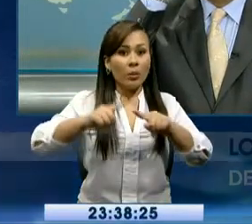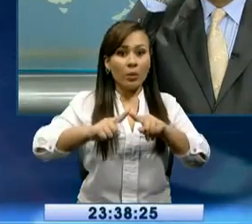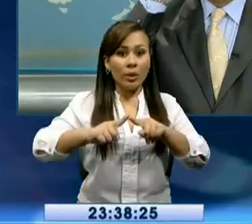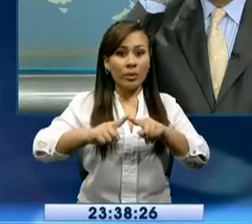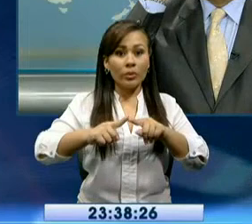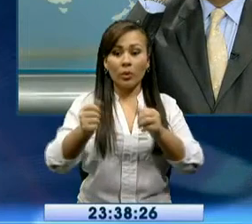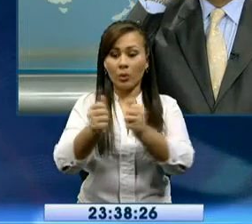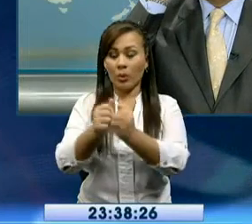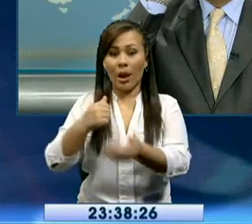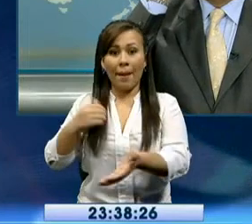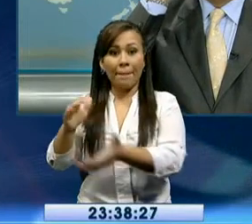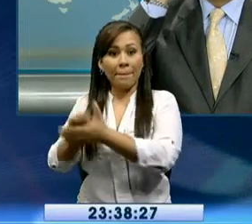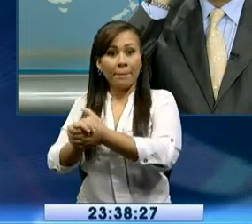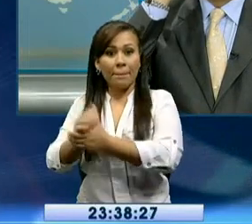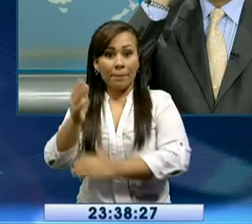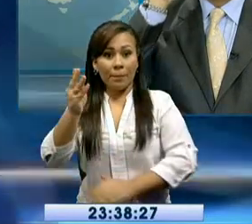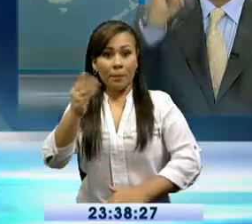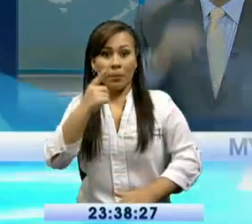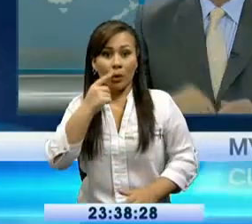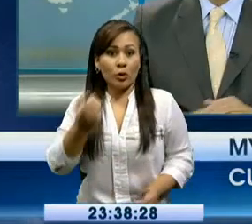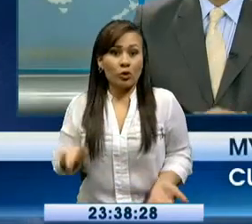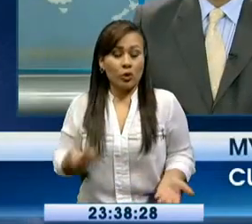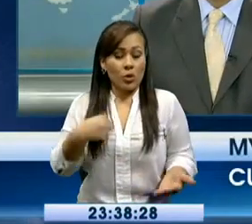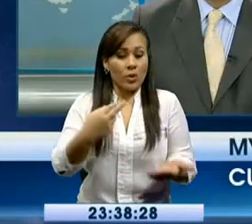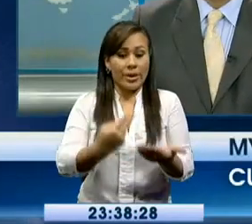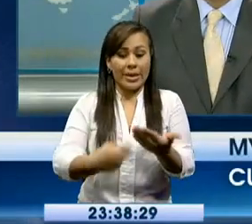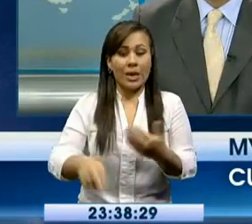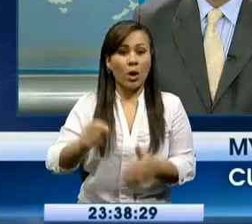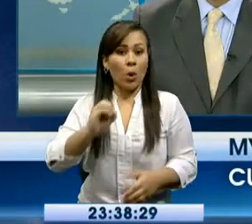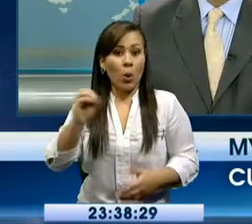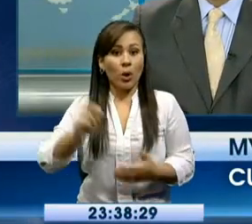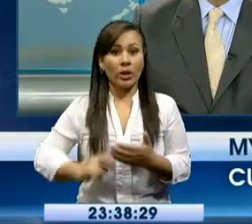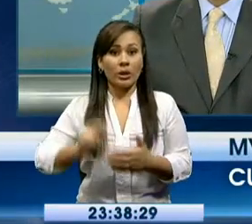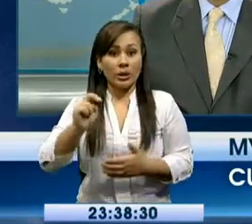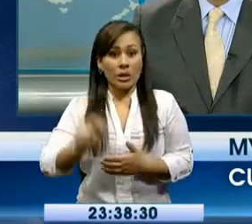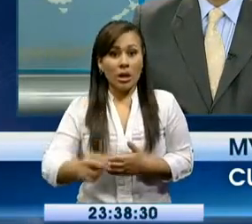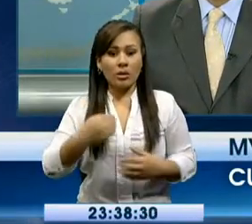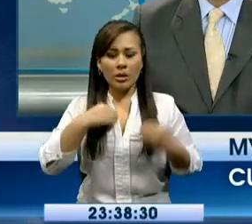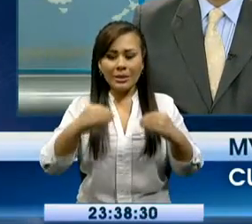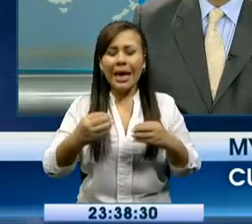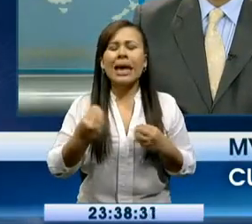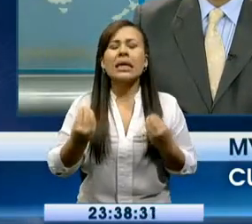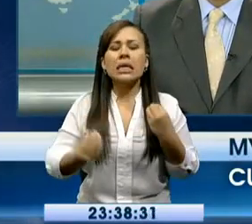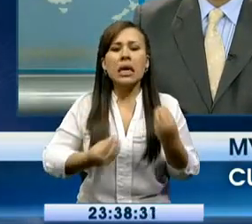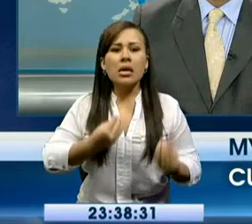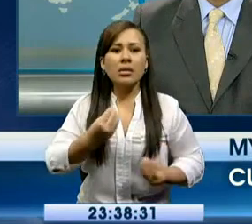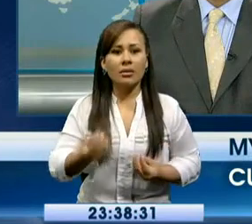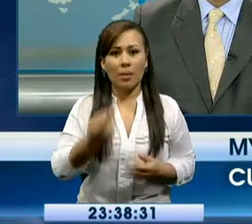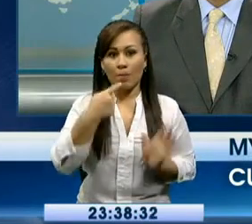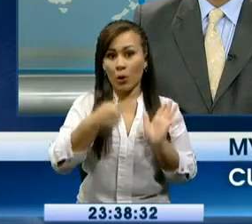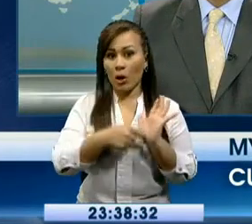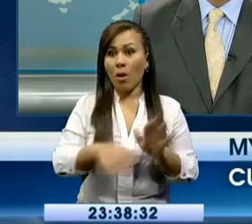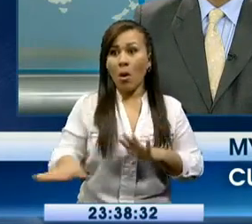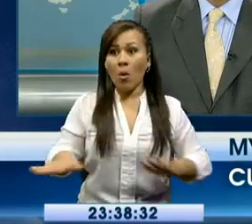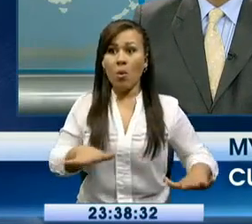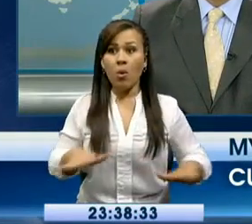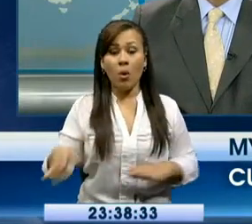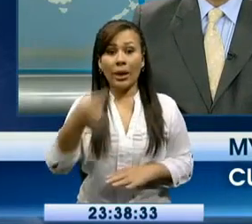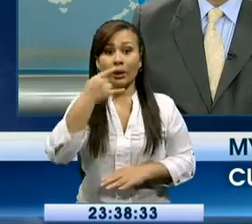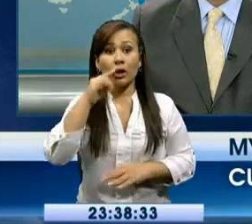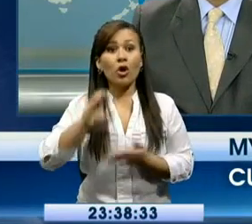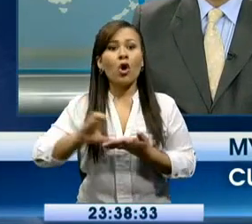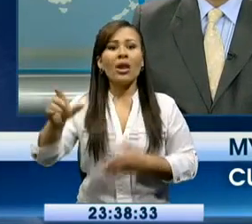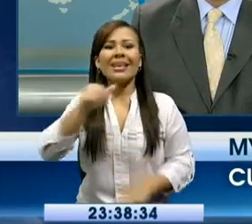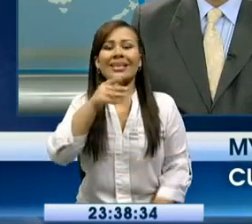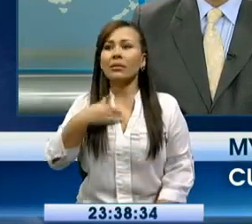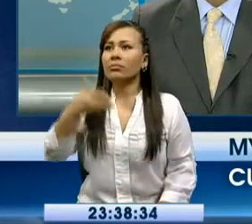pone con su esposa de acuerdo, con su hijo, con sus nietos, de que si algo pasa como esto, saber qué vamos a hacer. Si el niño está en el colegio,